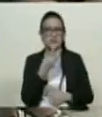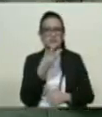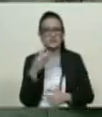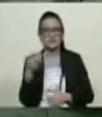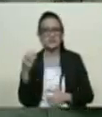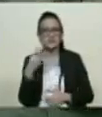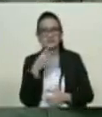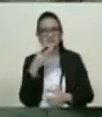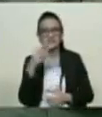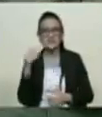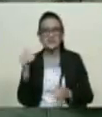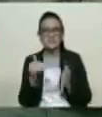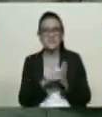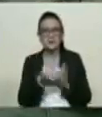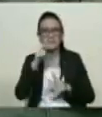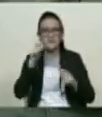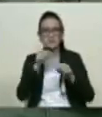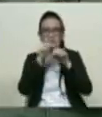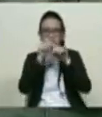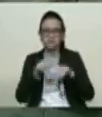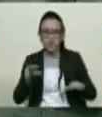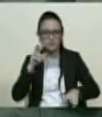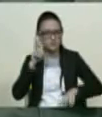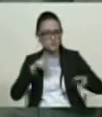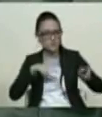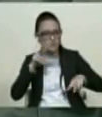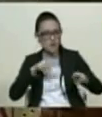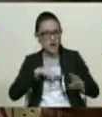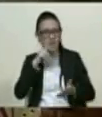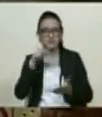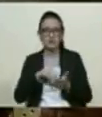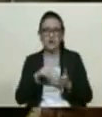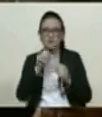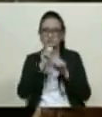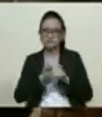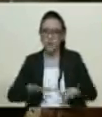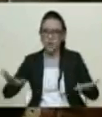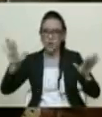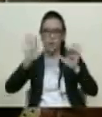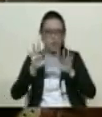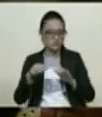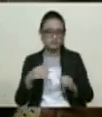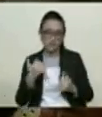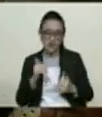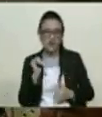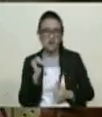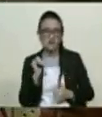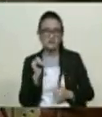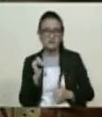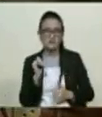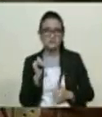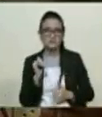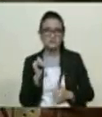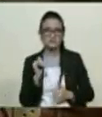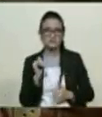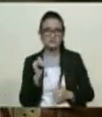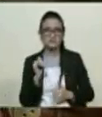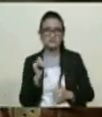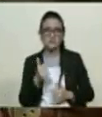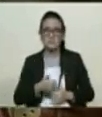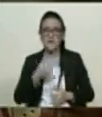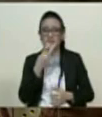observadores nacionales desplegados en toda la geografía nacional, para cada proceso electoral, siempre se acreditan, más